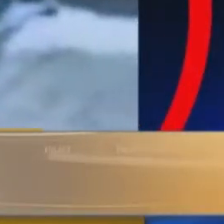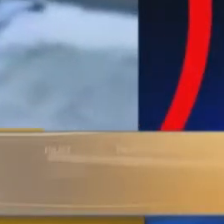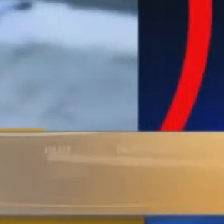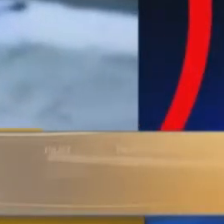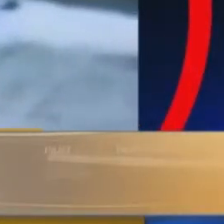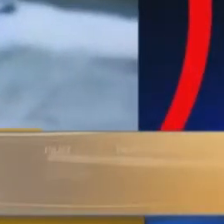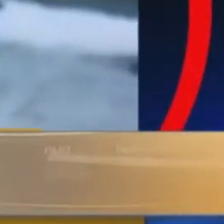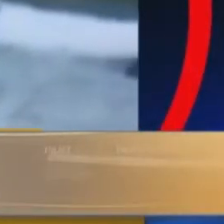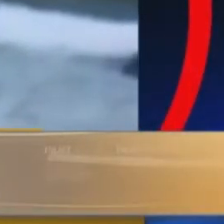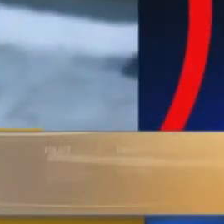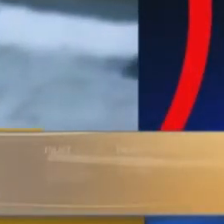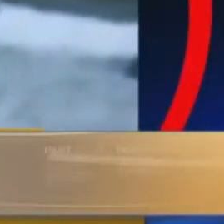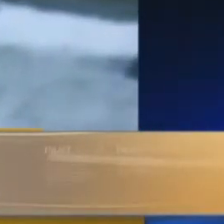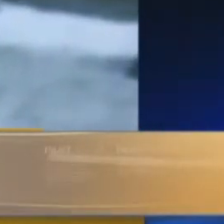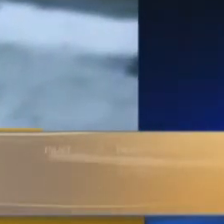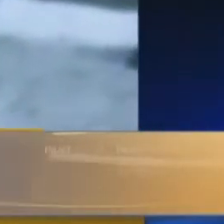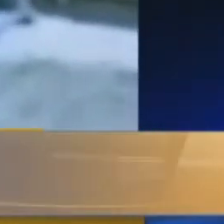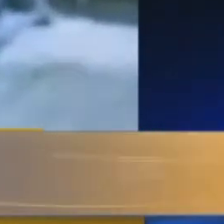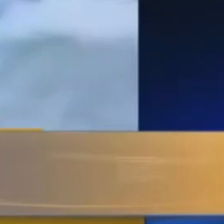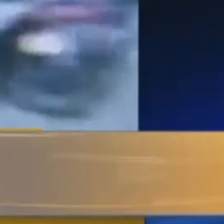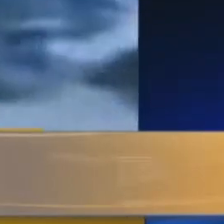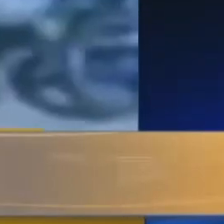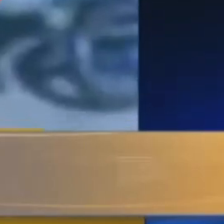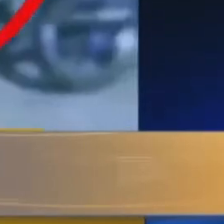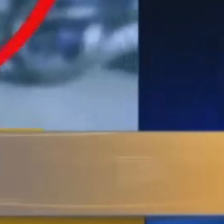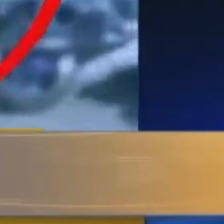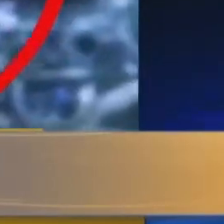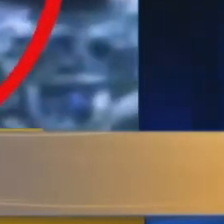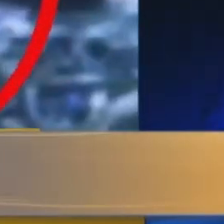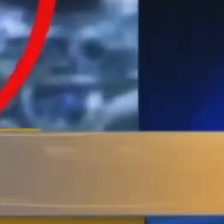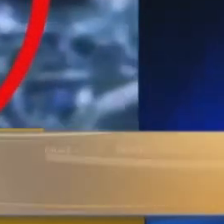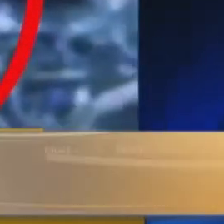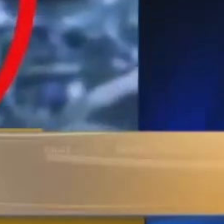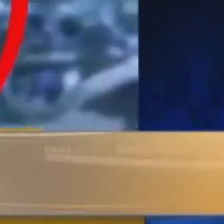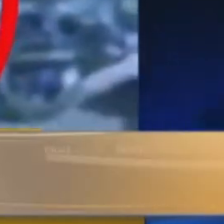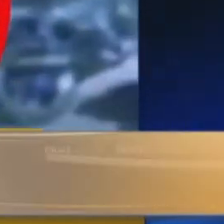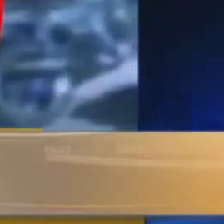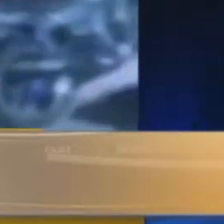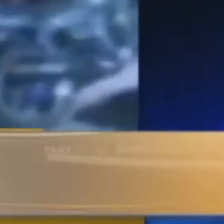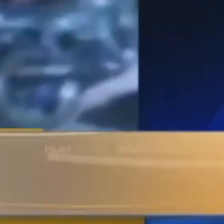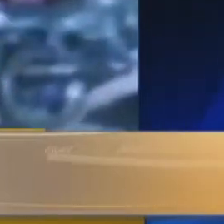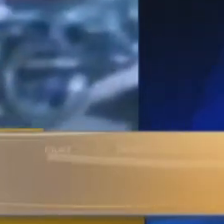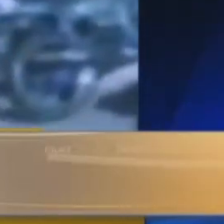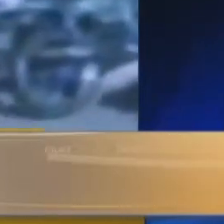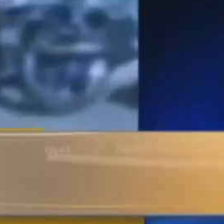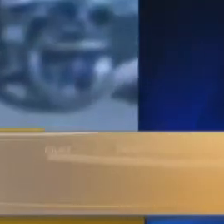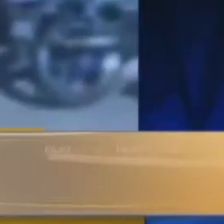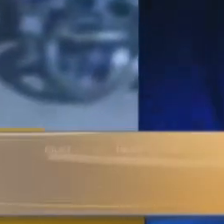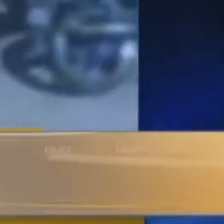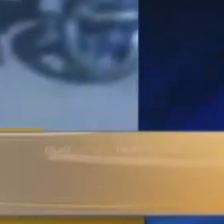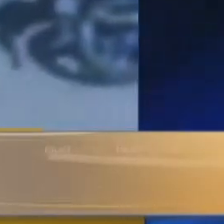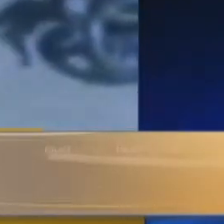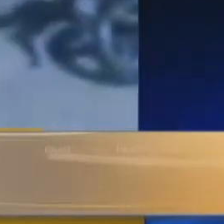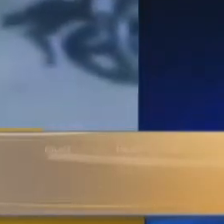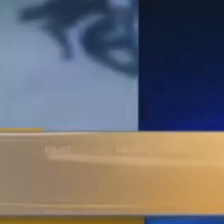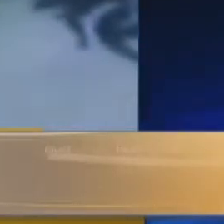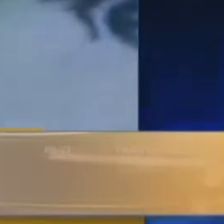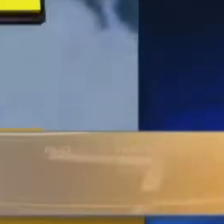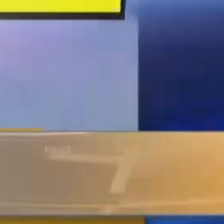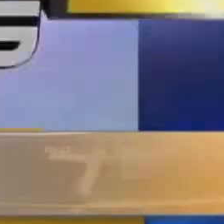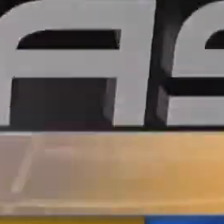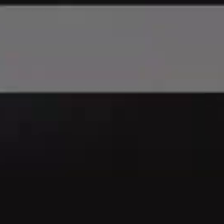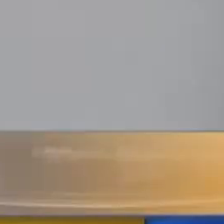el momento en el que estos dos sujetos se roban una motocicleta en el barrio Alcázar, en la Comuna 5. Afectados piden a las autoridades presencia en la